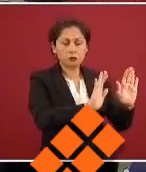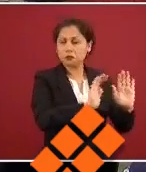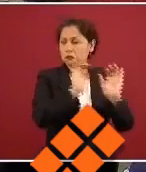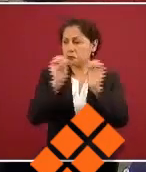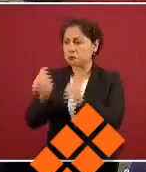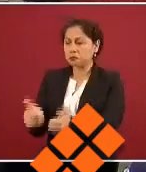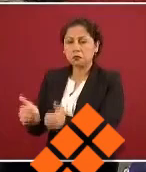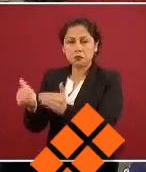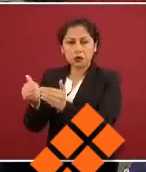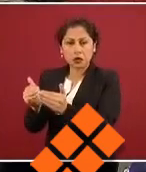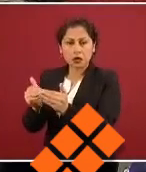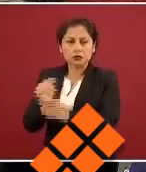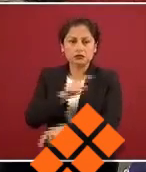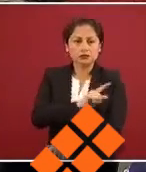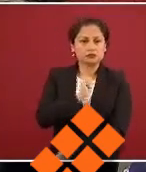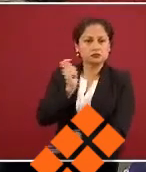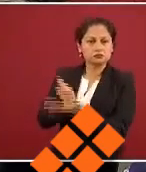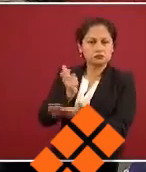alcanzó a